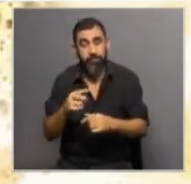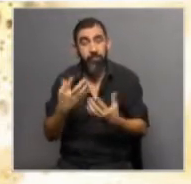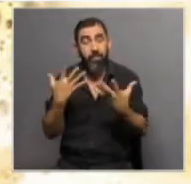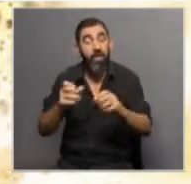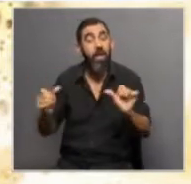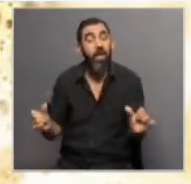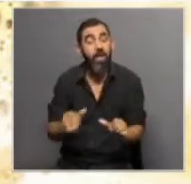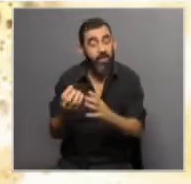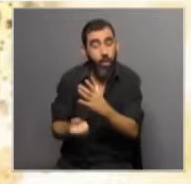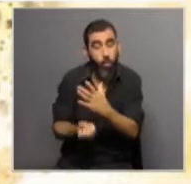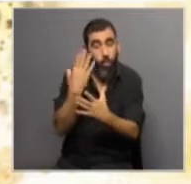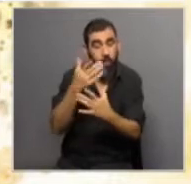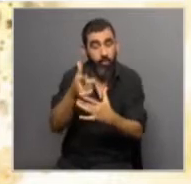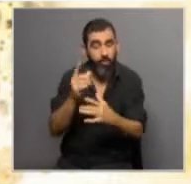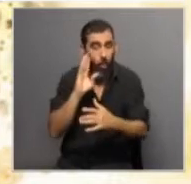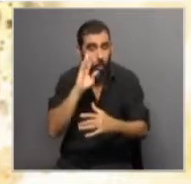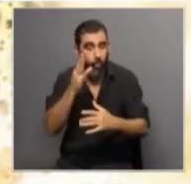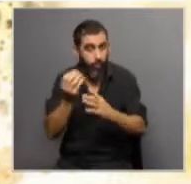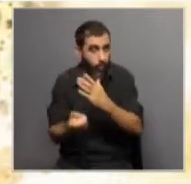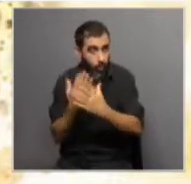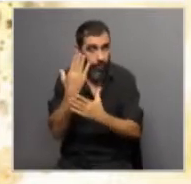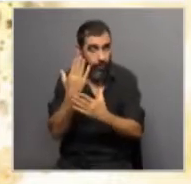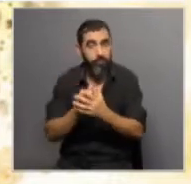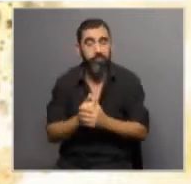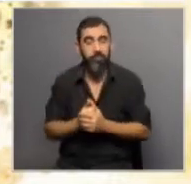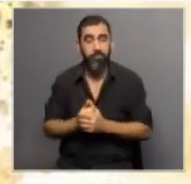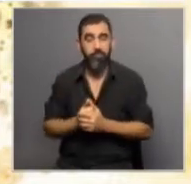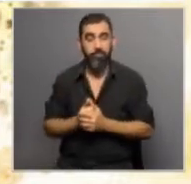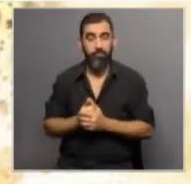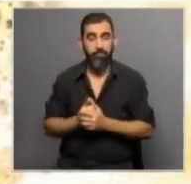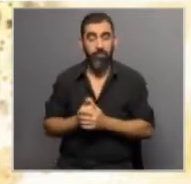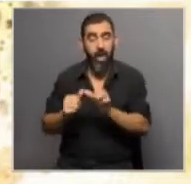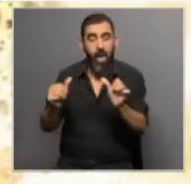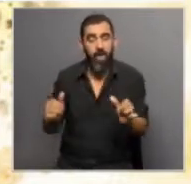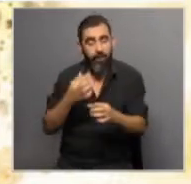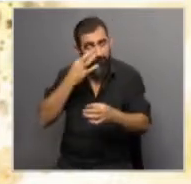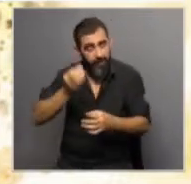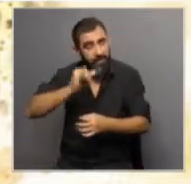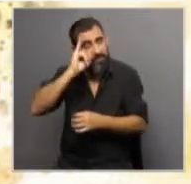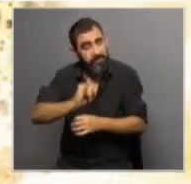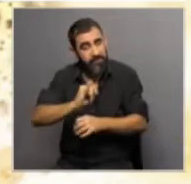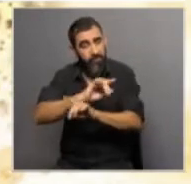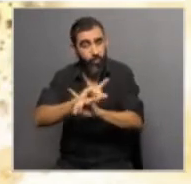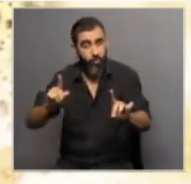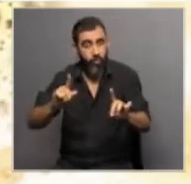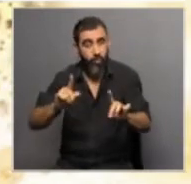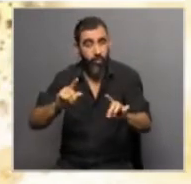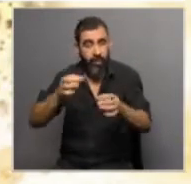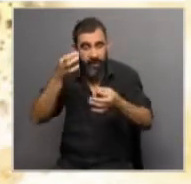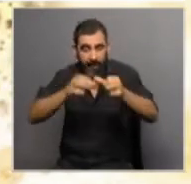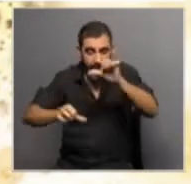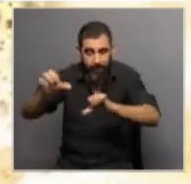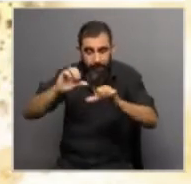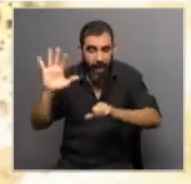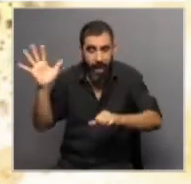ahora es actualizar ese conocimiento y establecer si realmente estamos hablando de químicamente